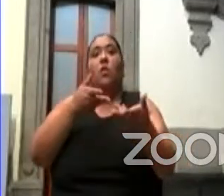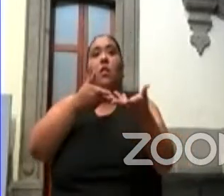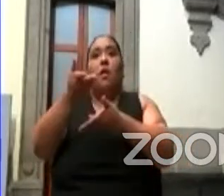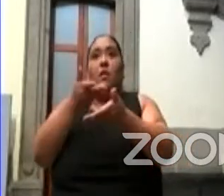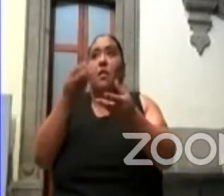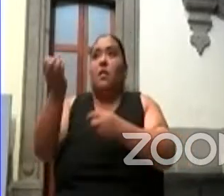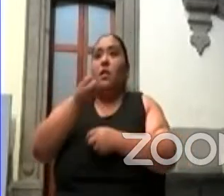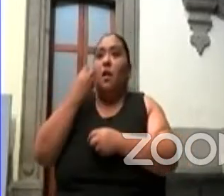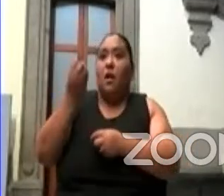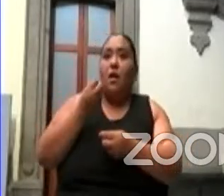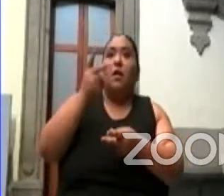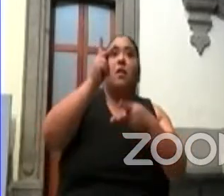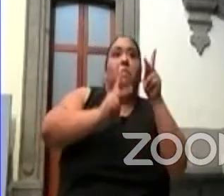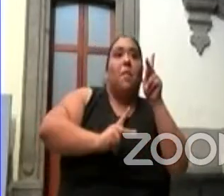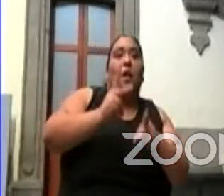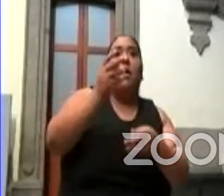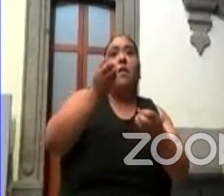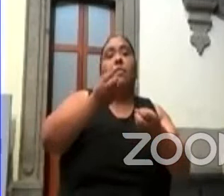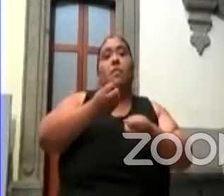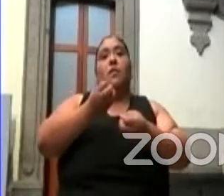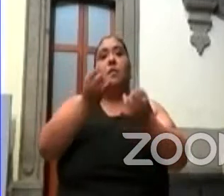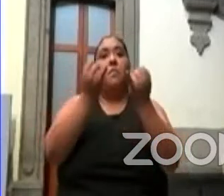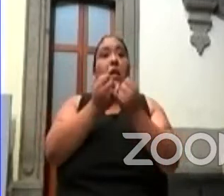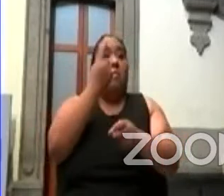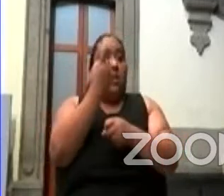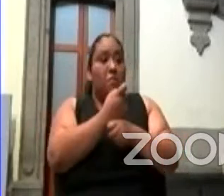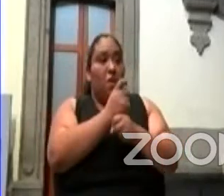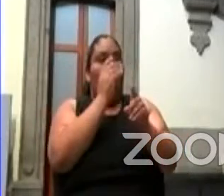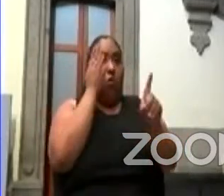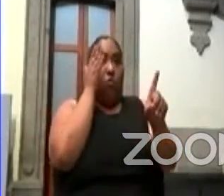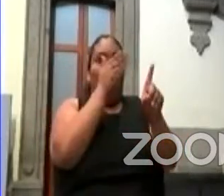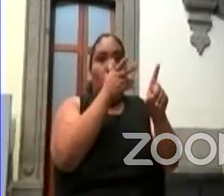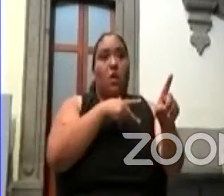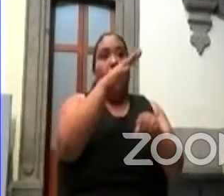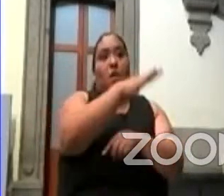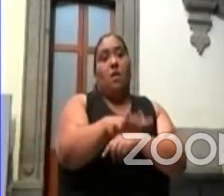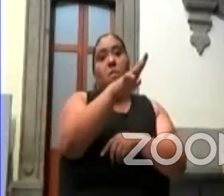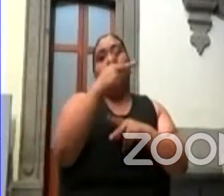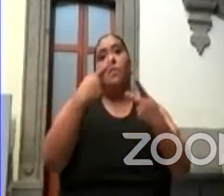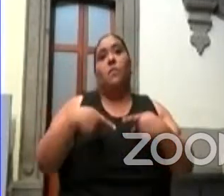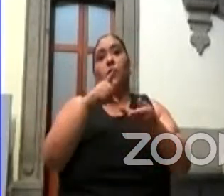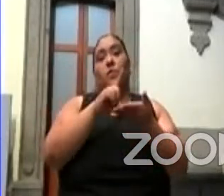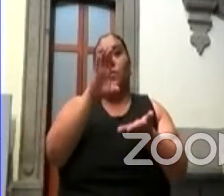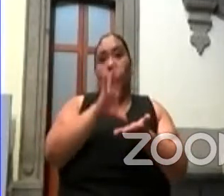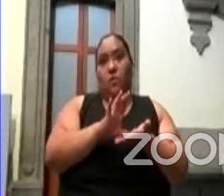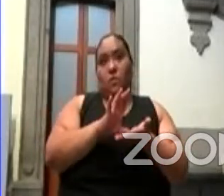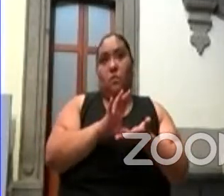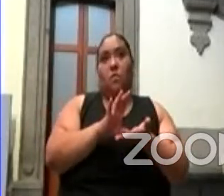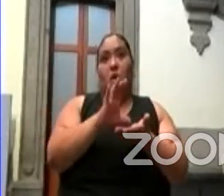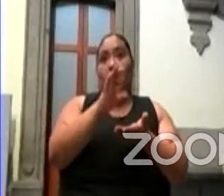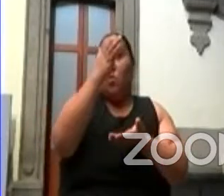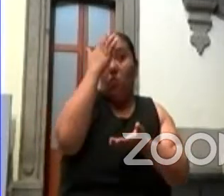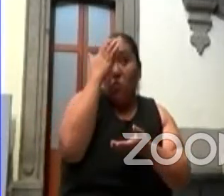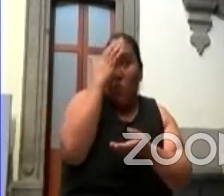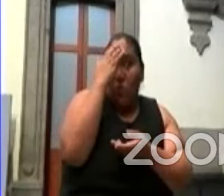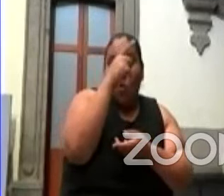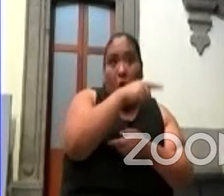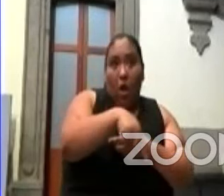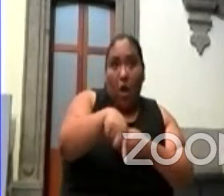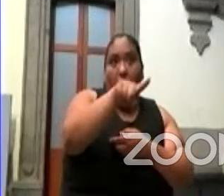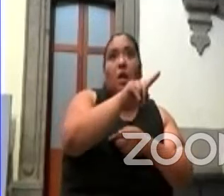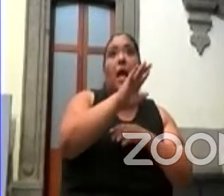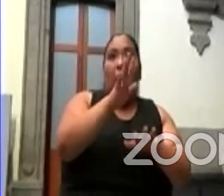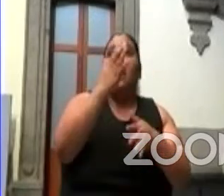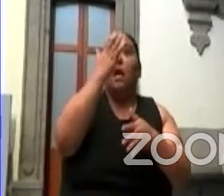divulgación, primero dirigidas hacia las personas con discapacidad para que conozcan y exijan el cumplimiento de sus